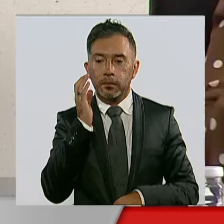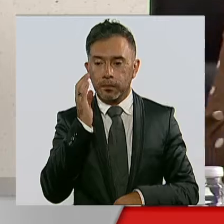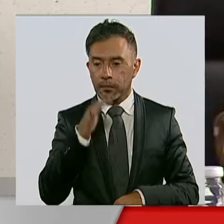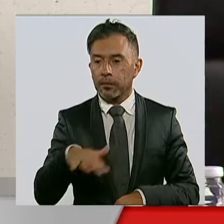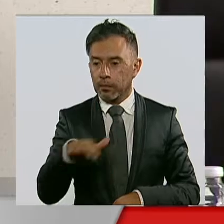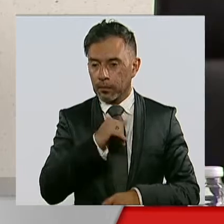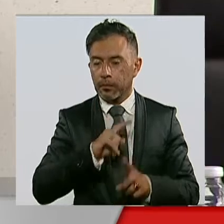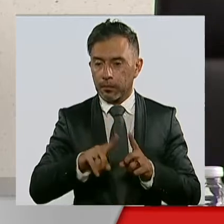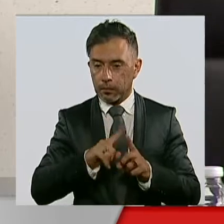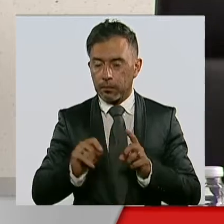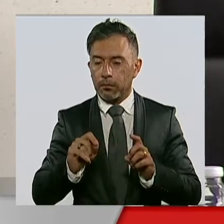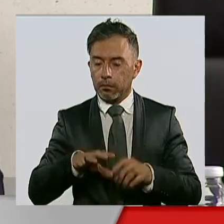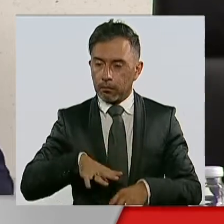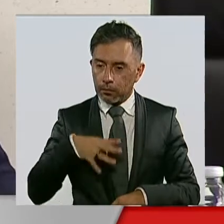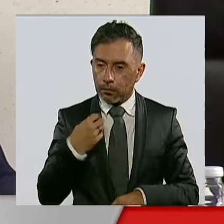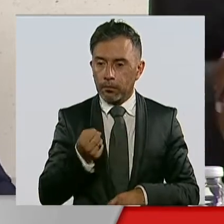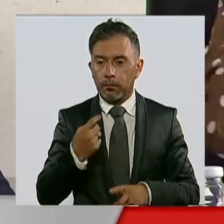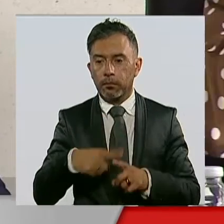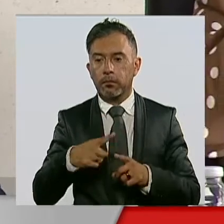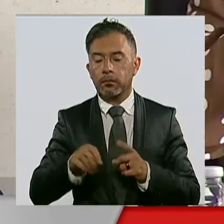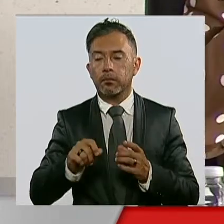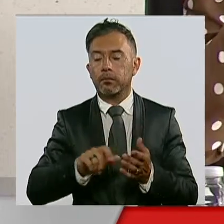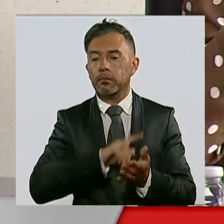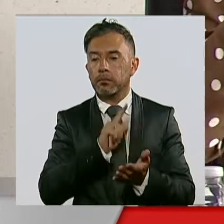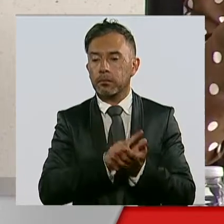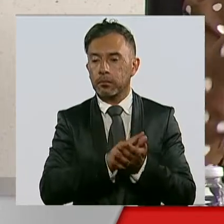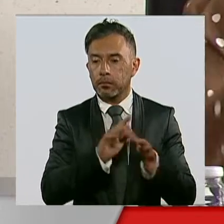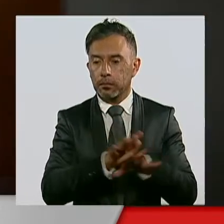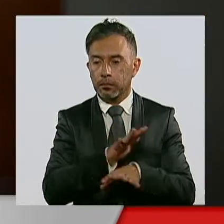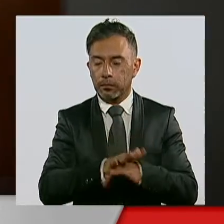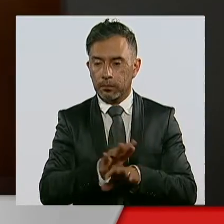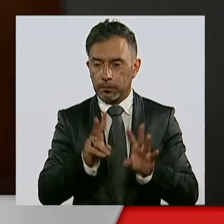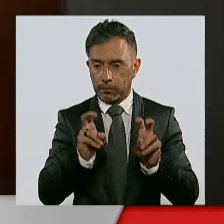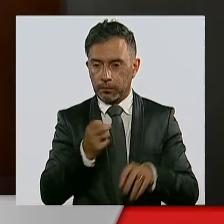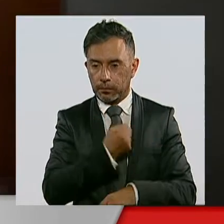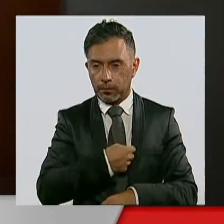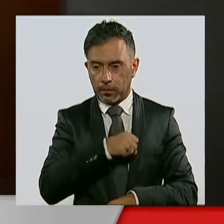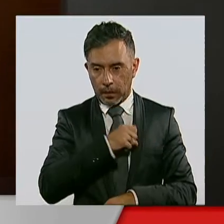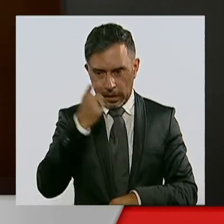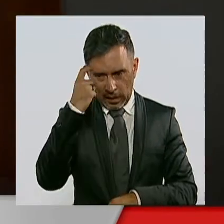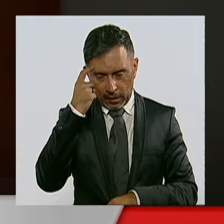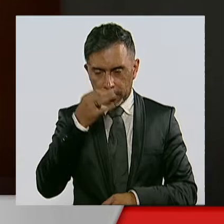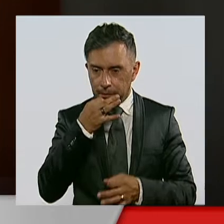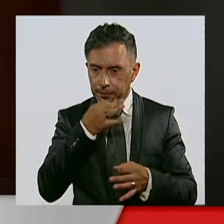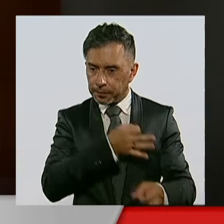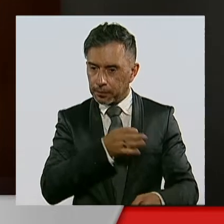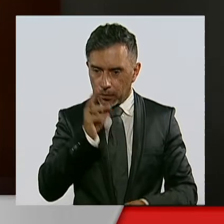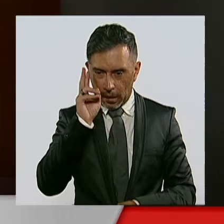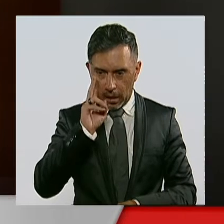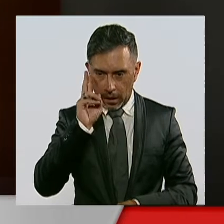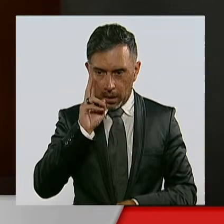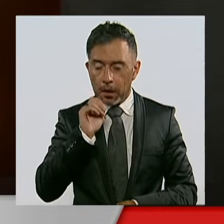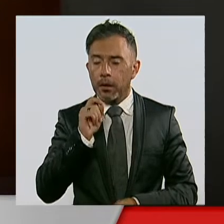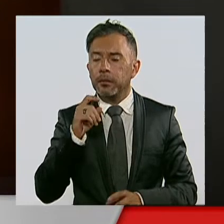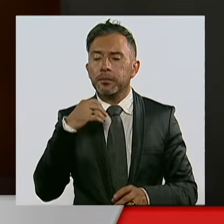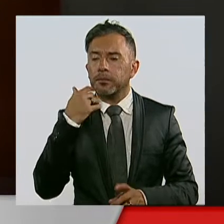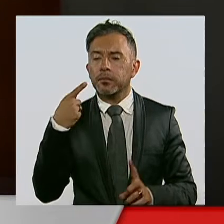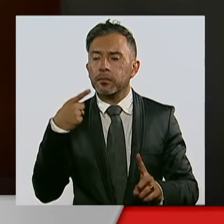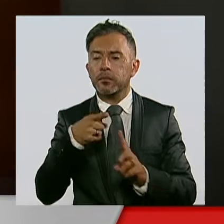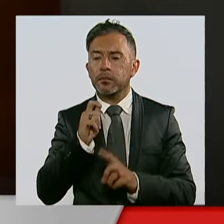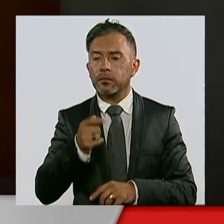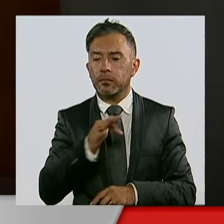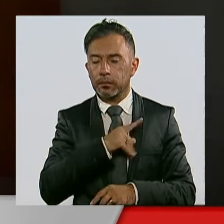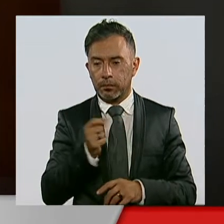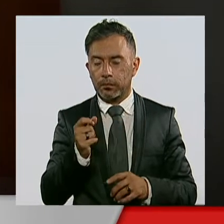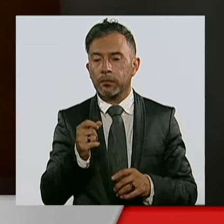para visibilizar y reformar el marco normativo en materia de salud mental y adicciones. Esto con el propósito de analizar los